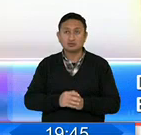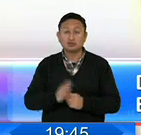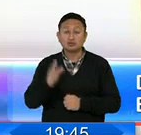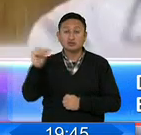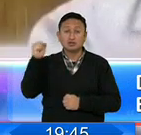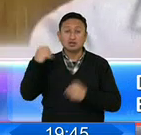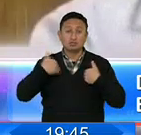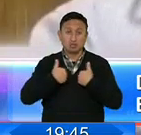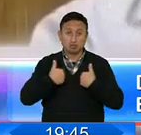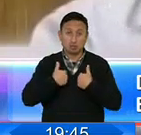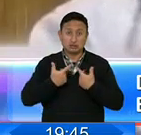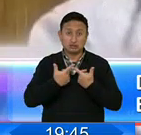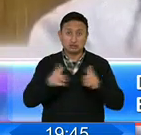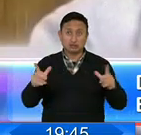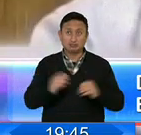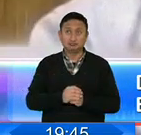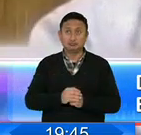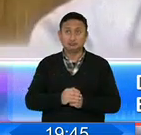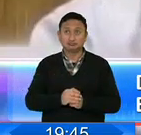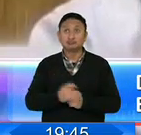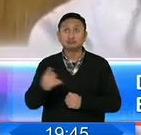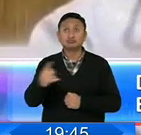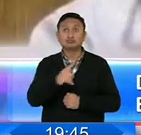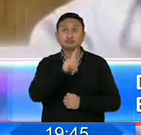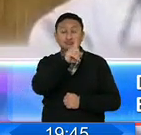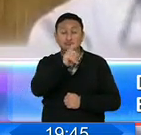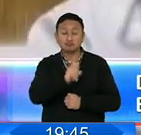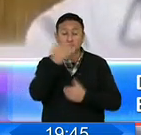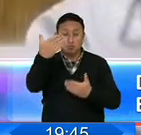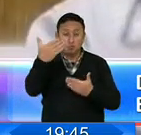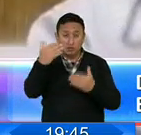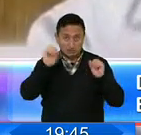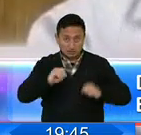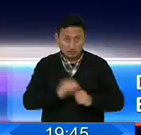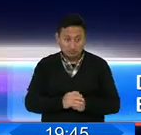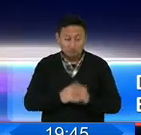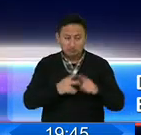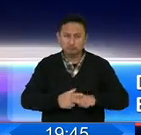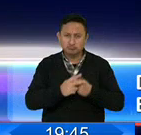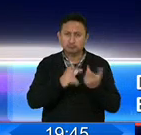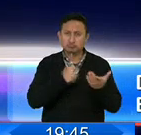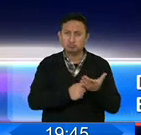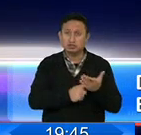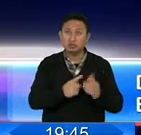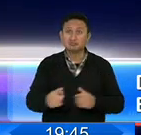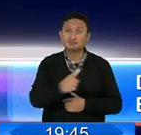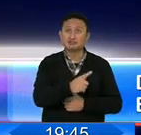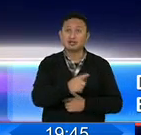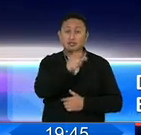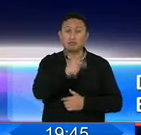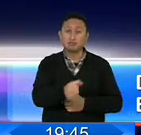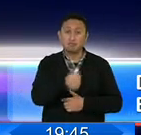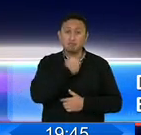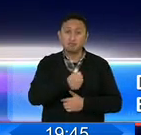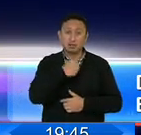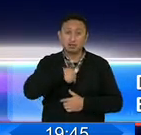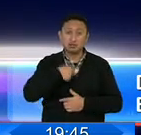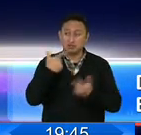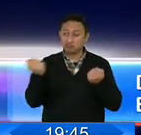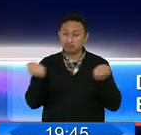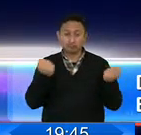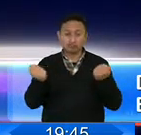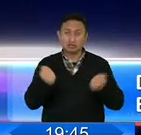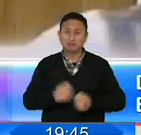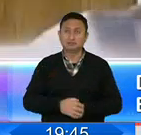libertades. Osvaldo Moreno, consultor político, inicia su análisis en Andrea Bernal, la periodista que moderará el